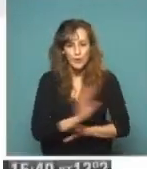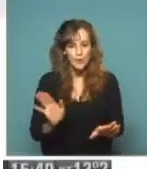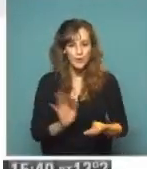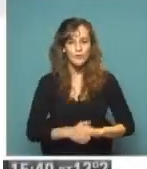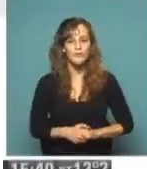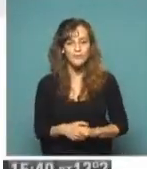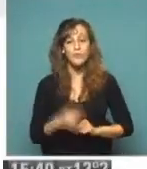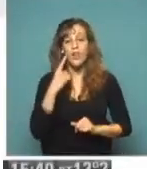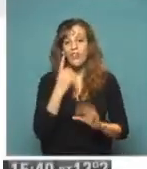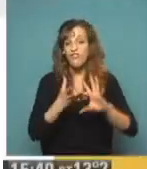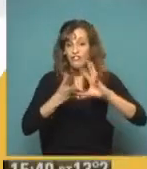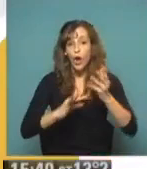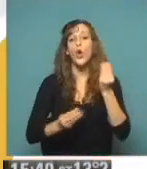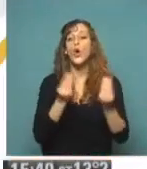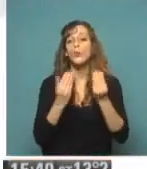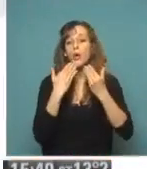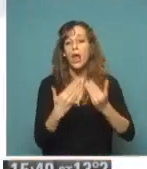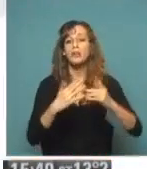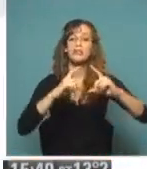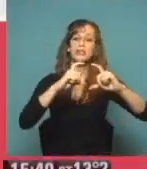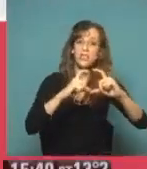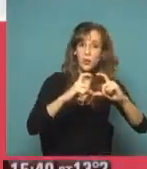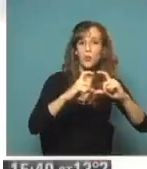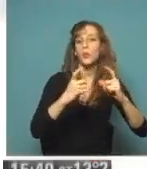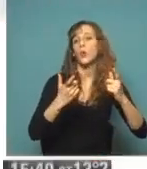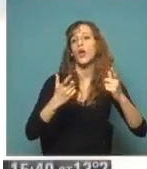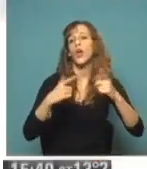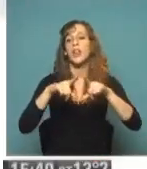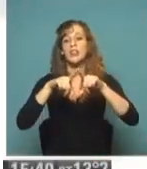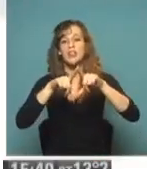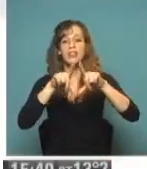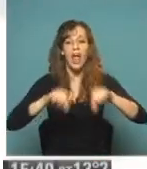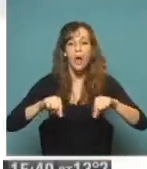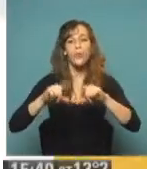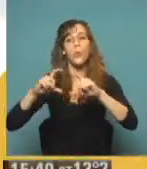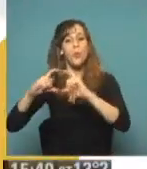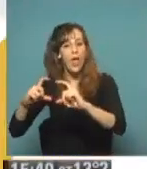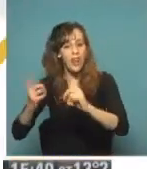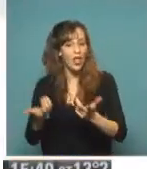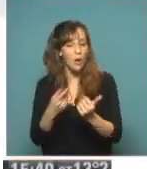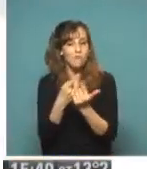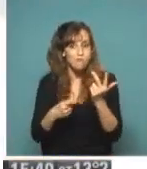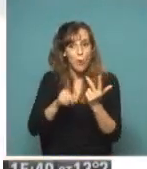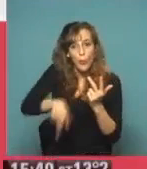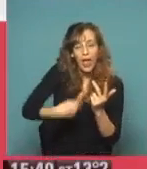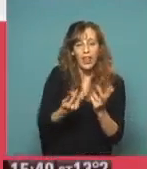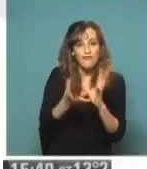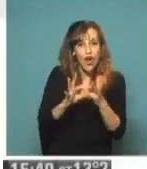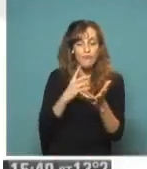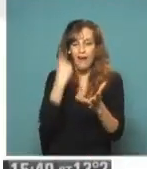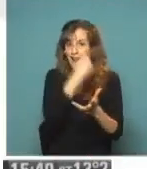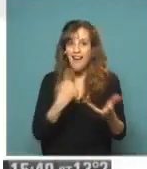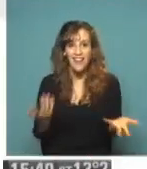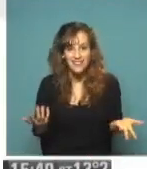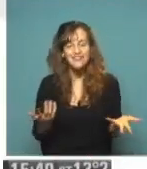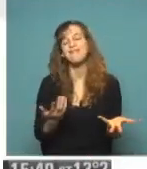la forma, es un círculo, un triángulo y un cuadrado. Exactamente, y un cuadrado. Hermoso. Espectacular. Un genio, Diego. Bueno, Diego, muchísimas gracias. Te pueden